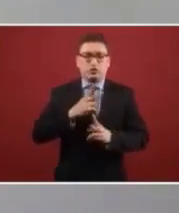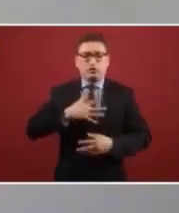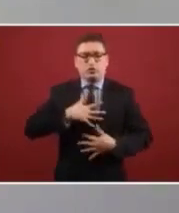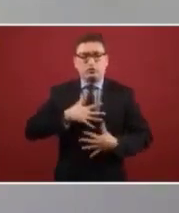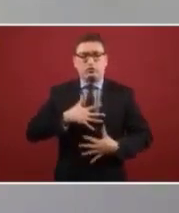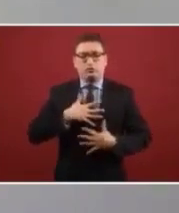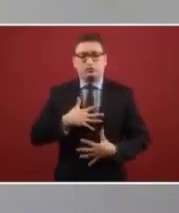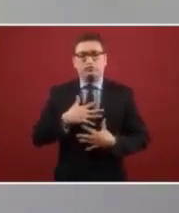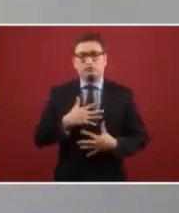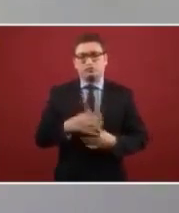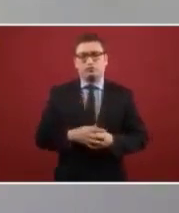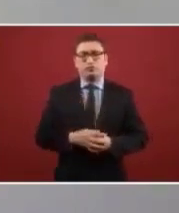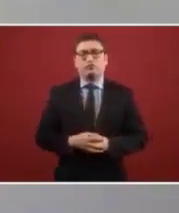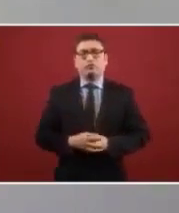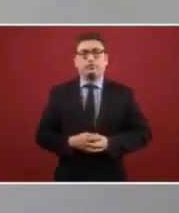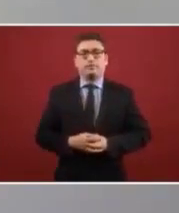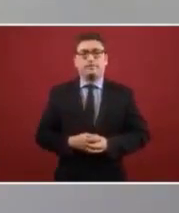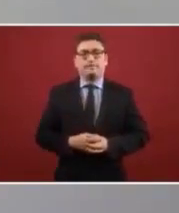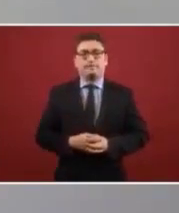cardiopatías